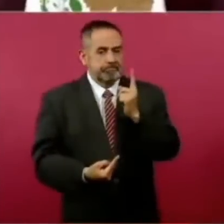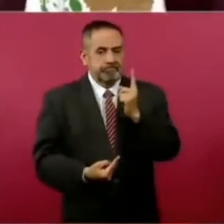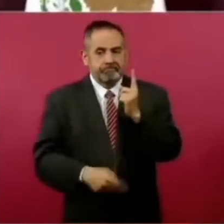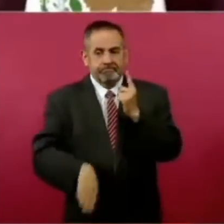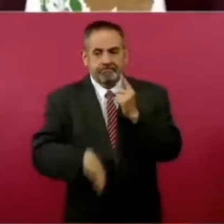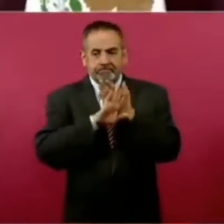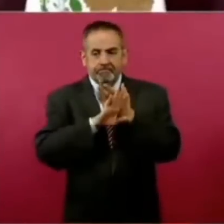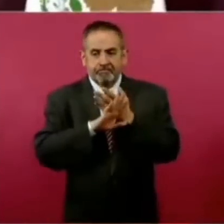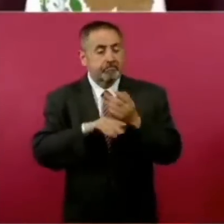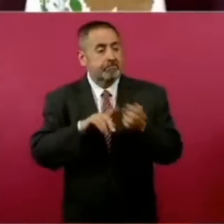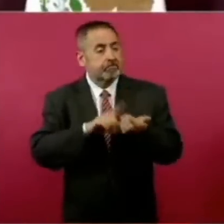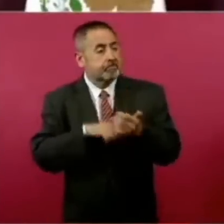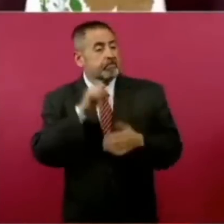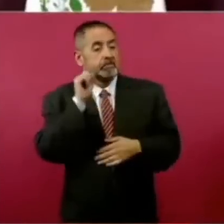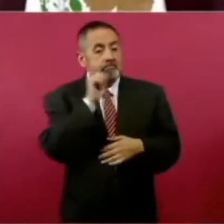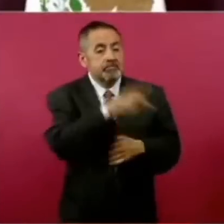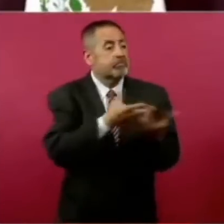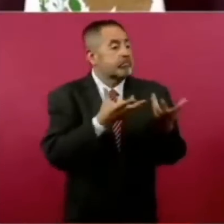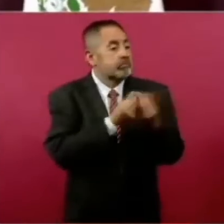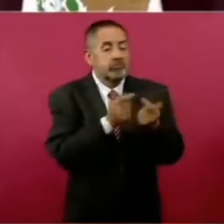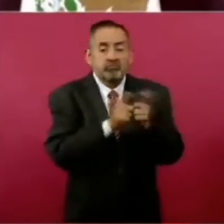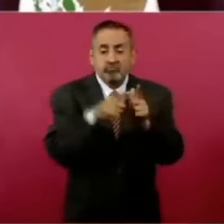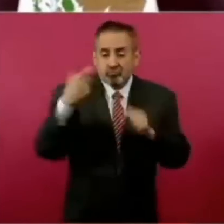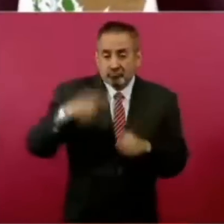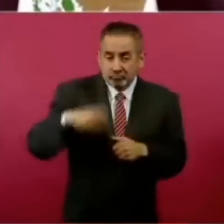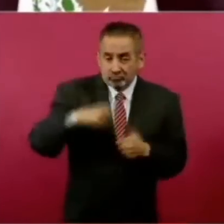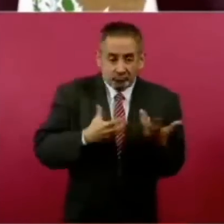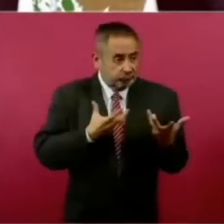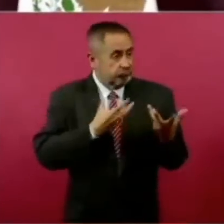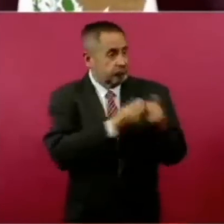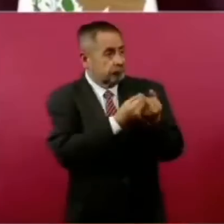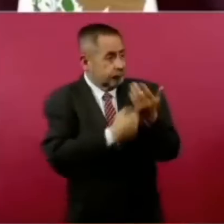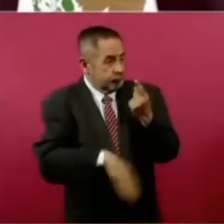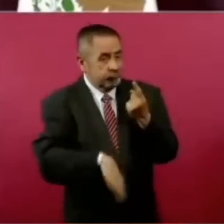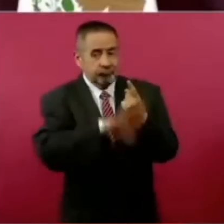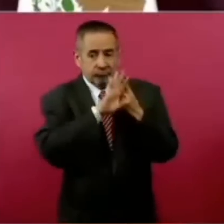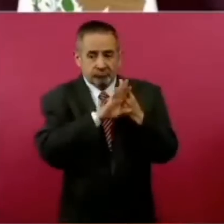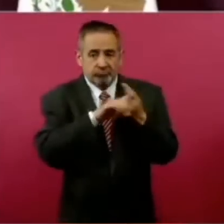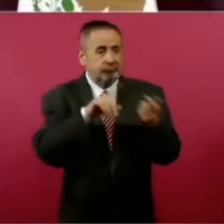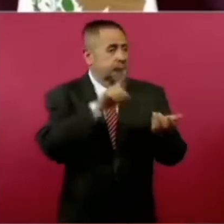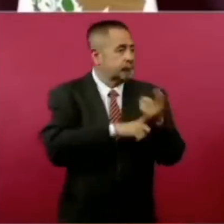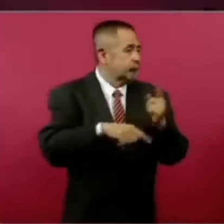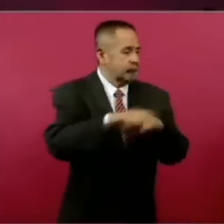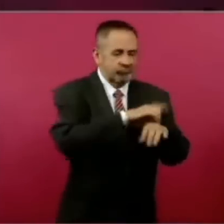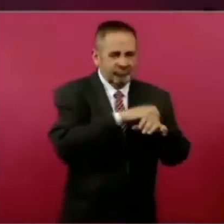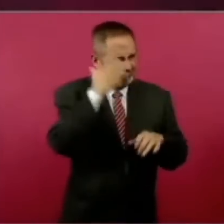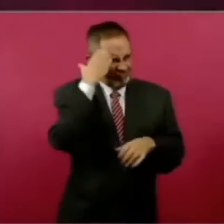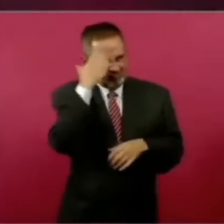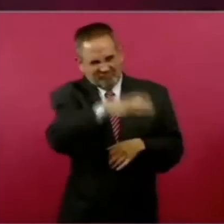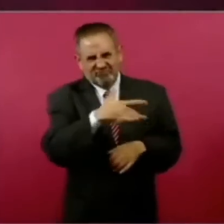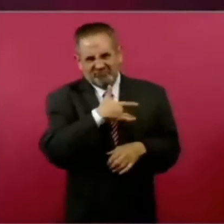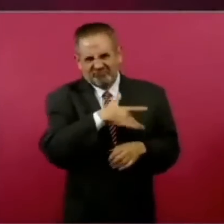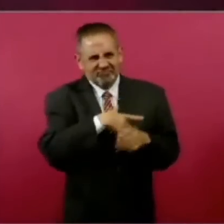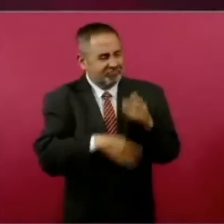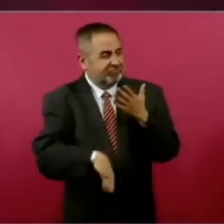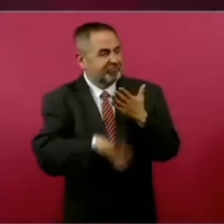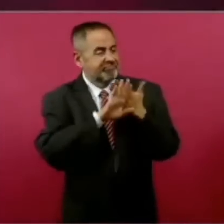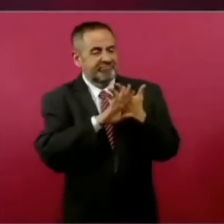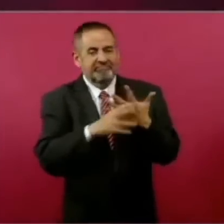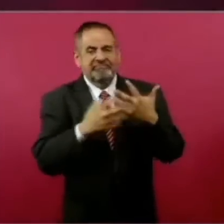de sus hermanos de clase y de una pandilla de rufianes.